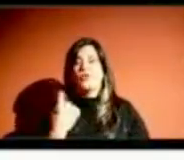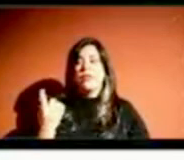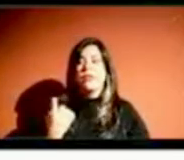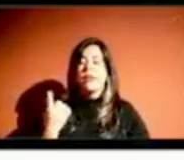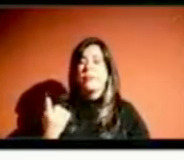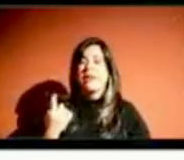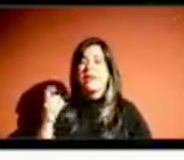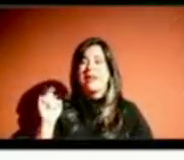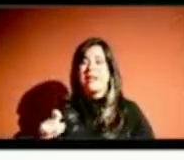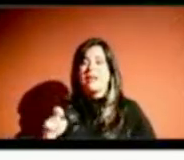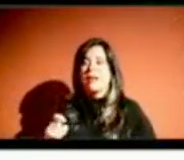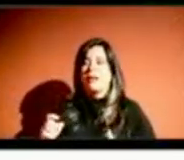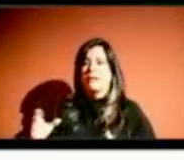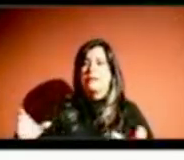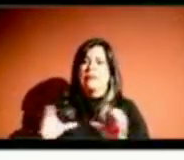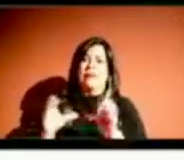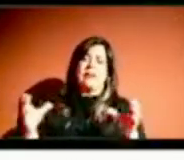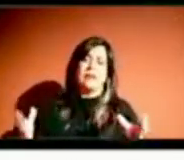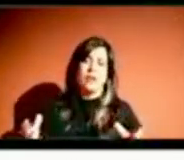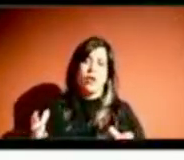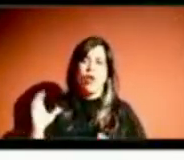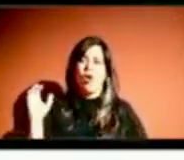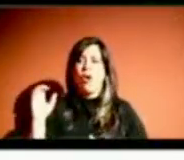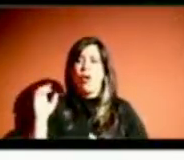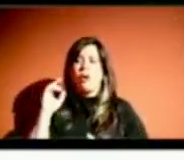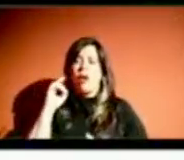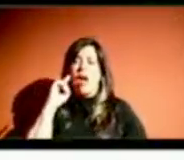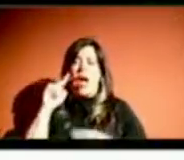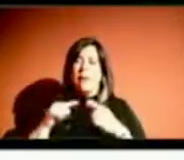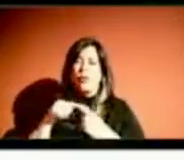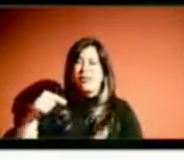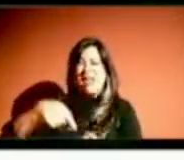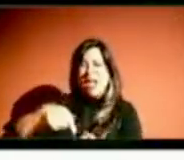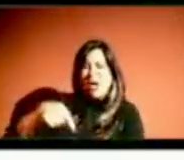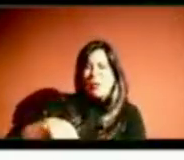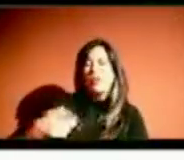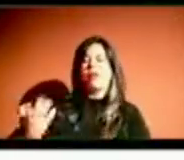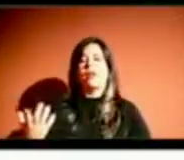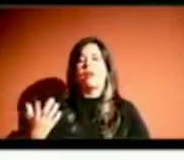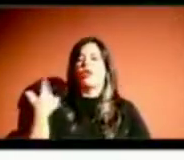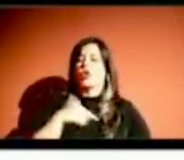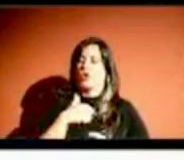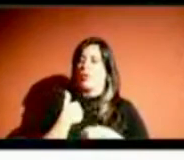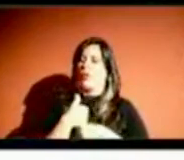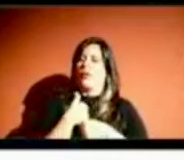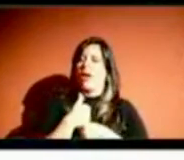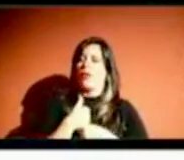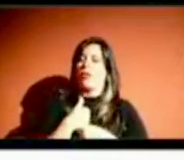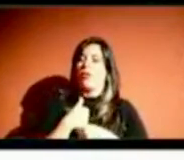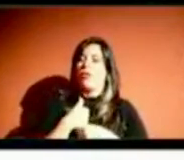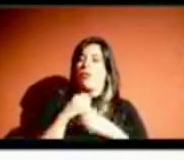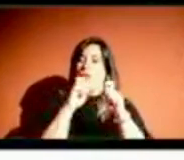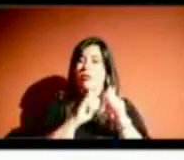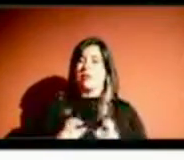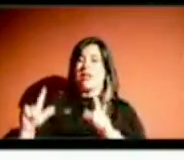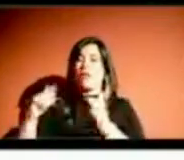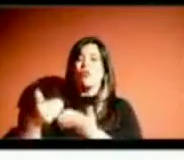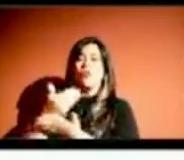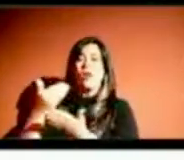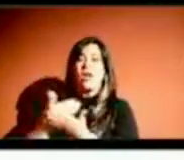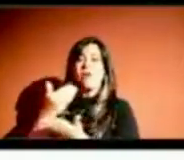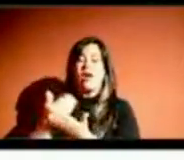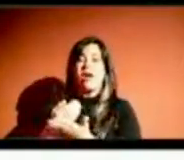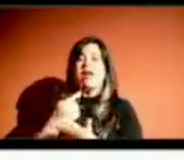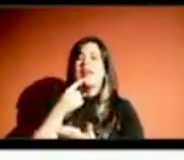que obtener una certificación de erradicación de deuda. Así que hemos creado una sección nueva en donde se